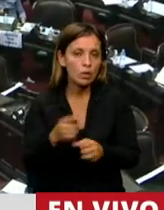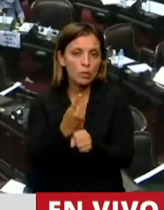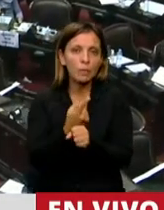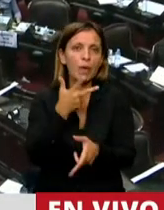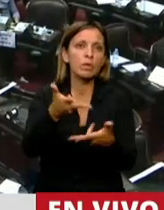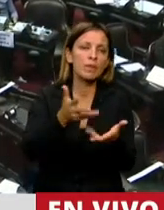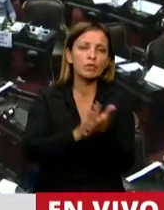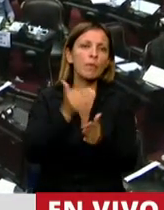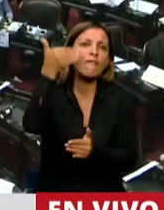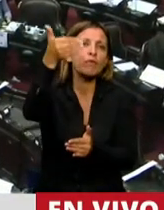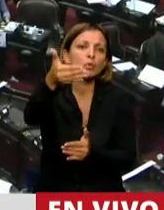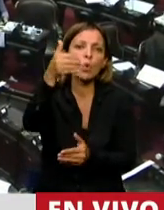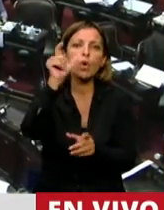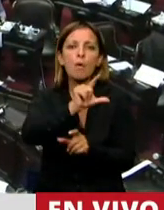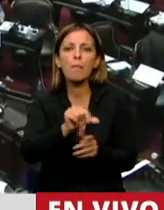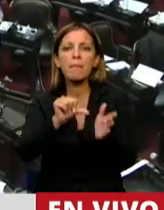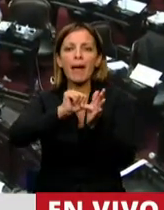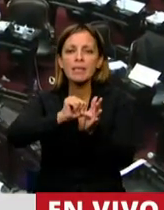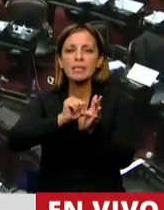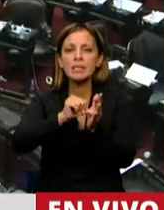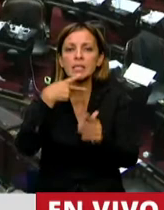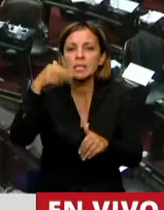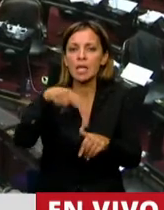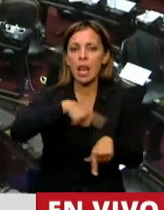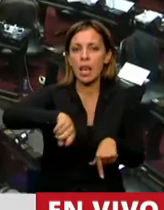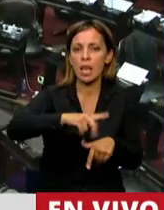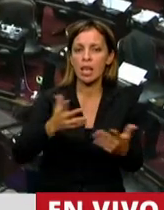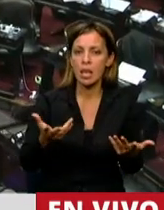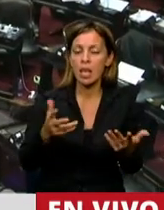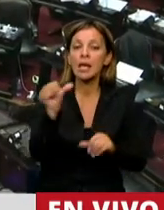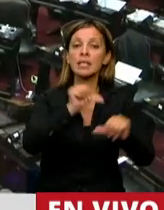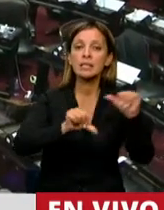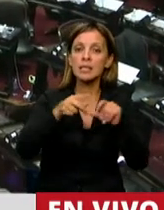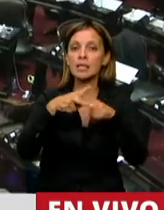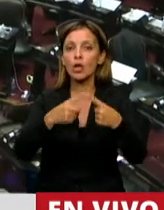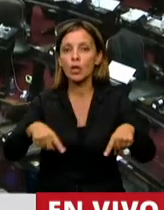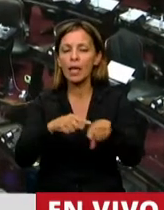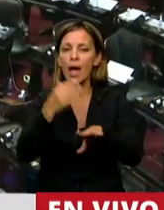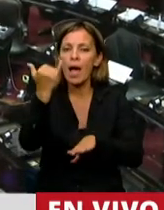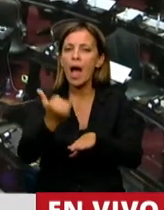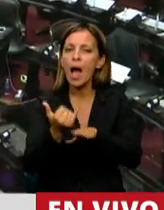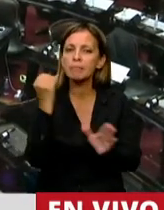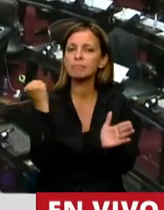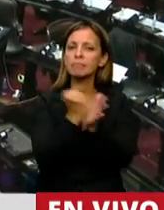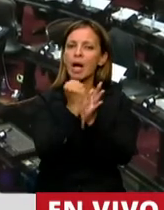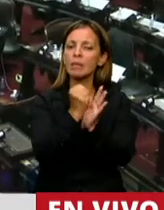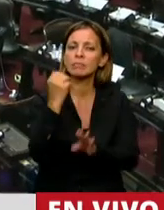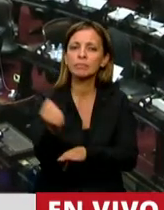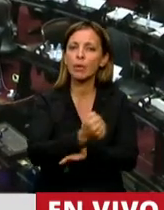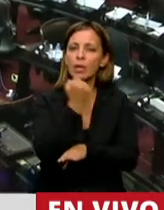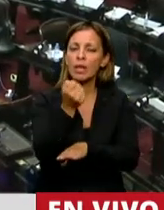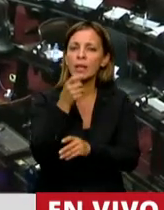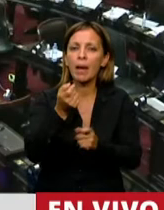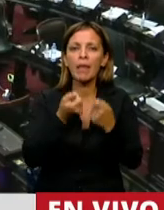un futuro de un país, de nuestros jóvenes. La importancia de la ciencia y la tecnología se ve reflejada como elemento clave para